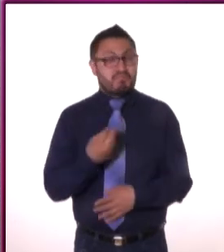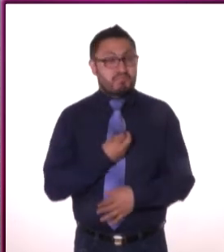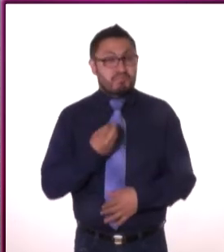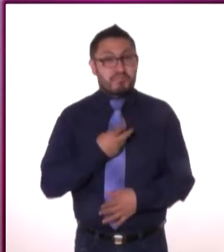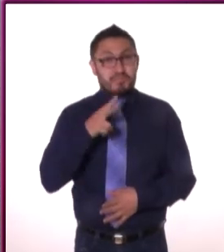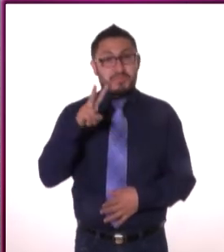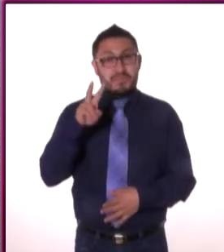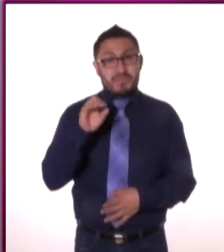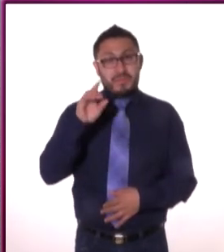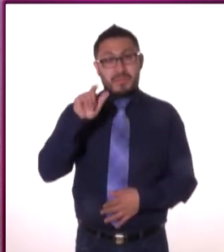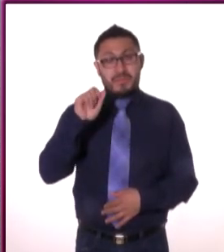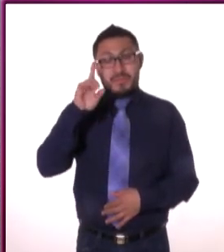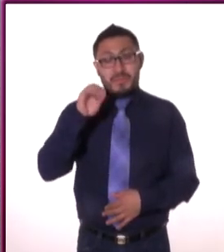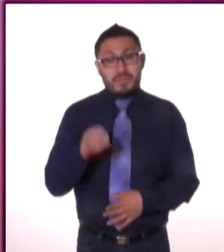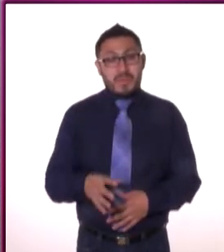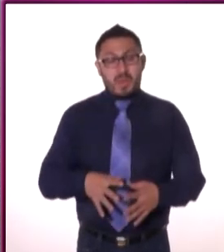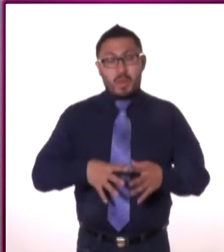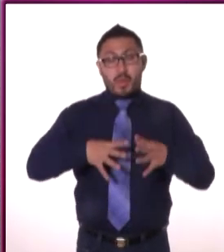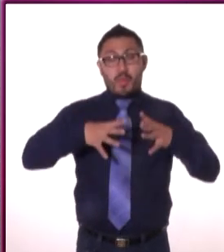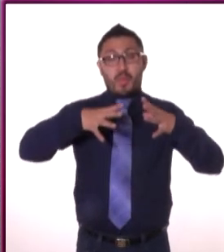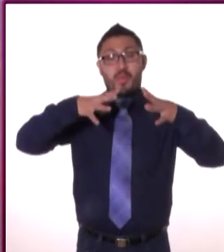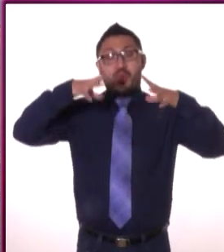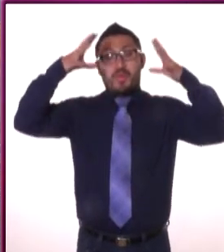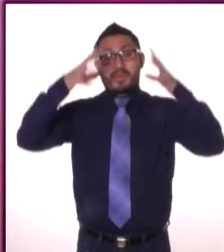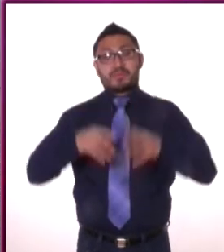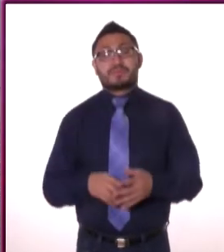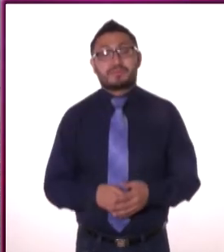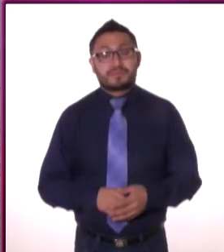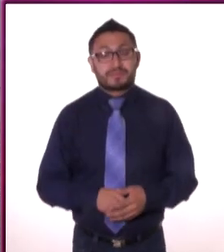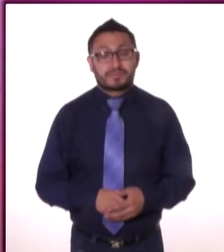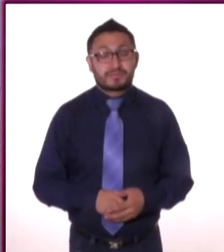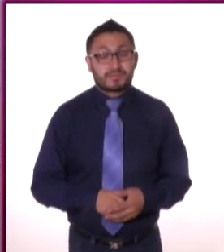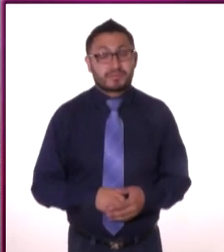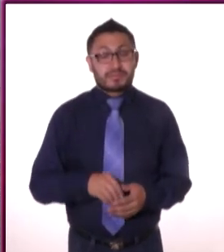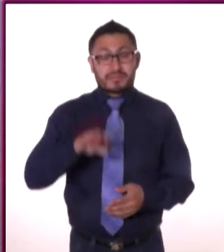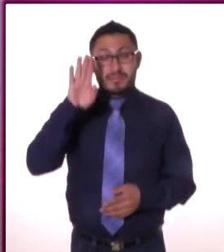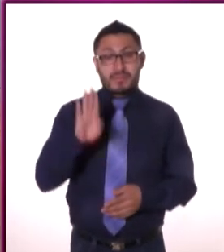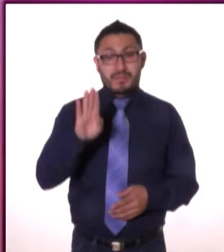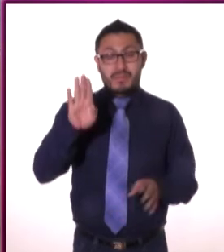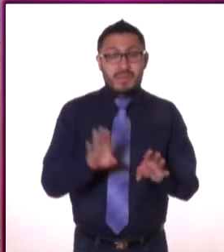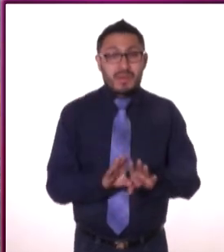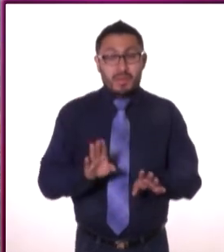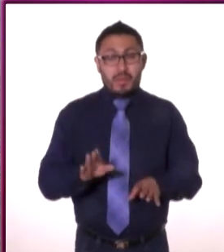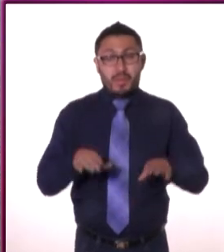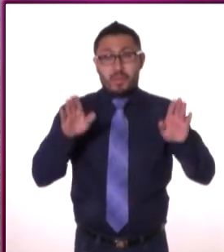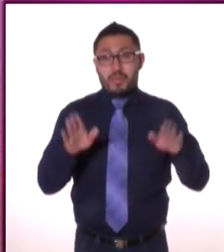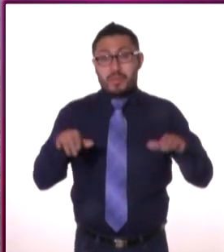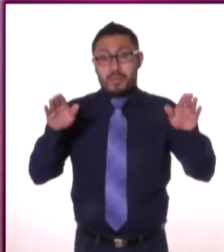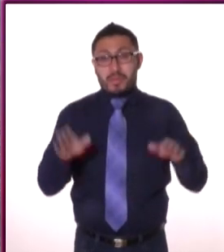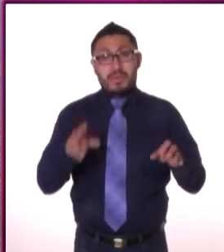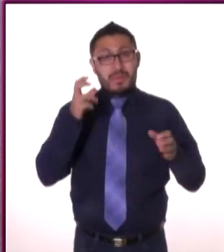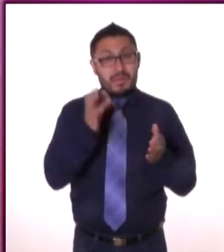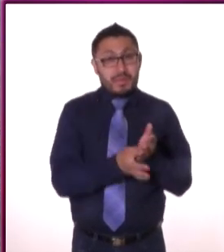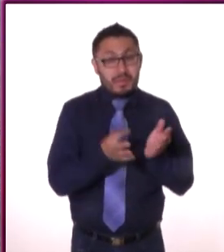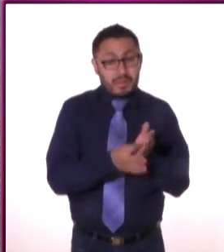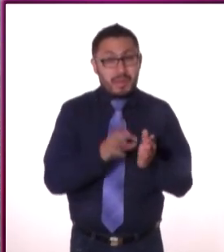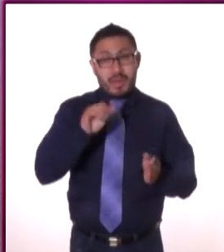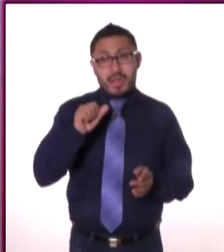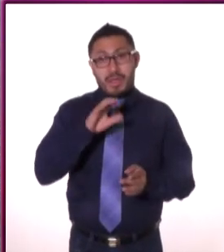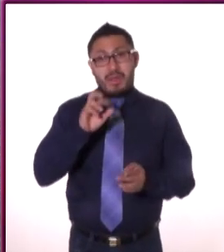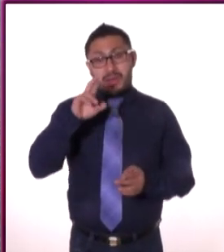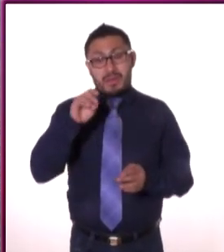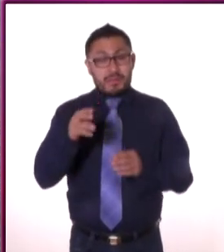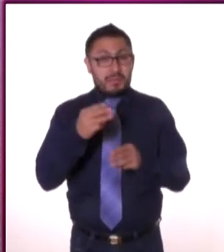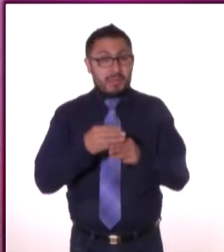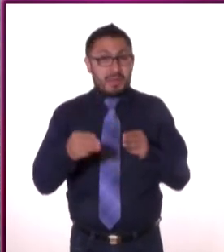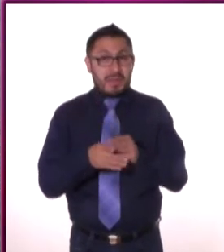soportar volados muy grandes. Con volado me refiero a estos aleros o cubiertas que parece que están volando, ¿no? Entonces el